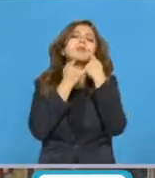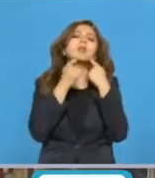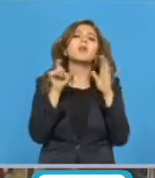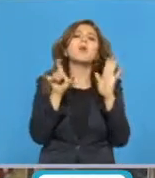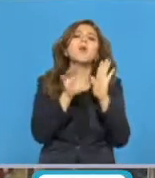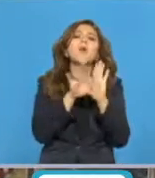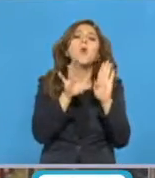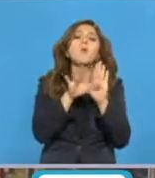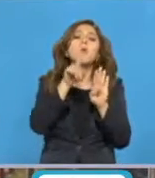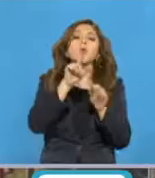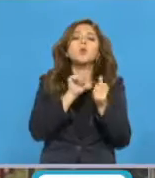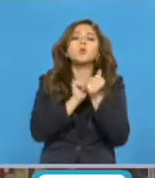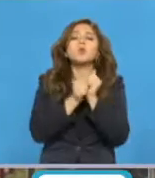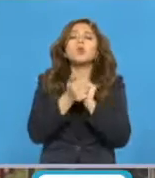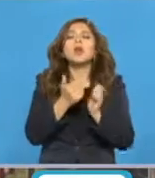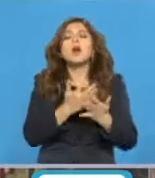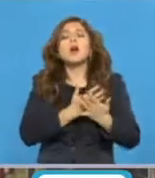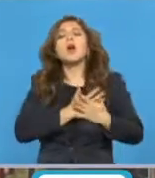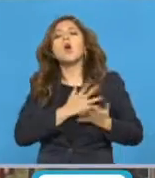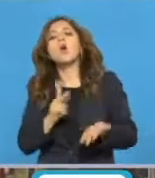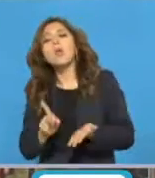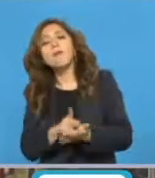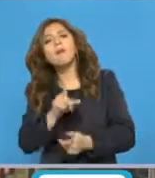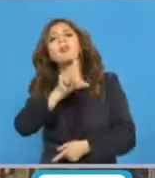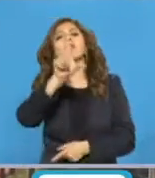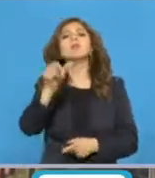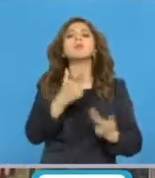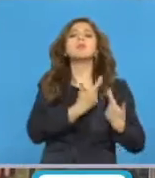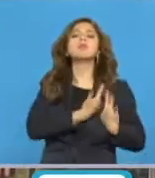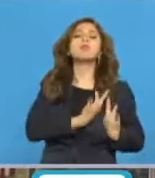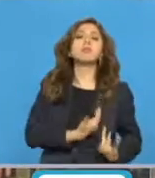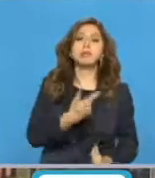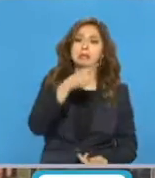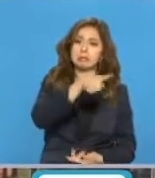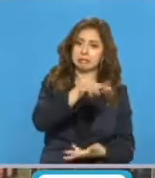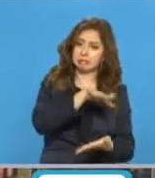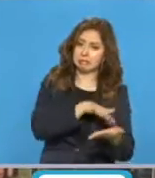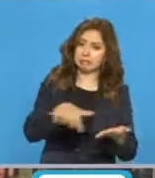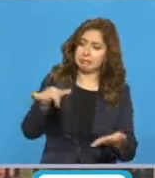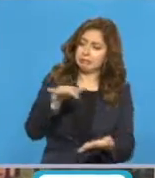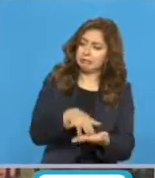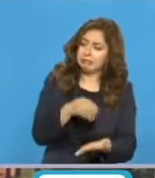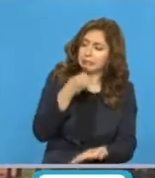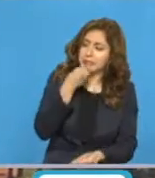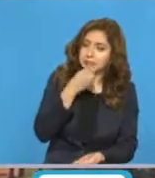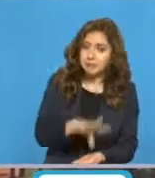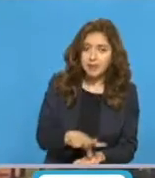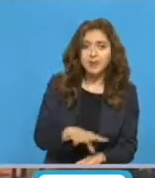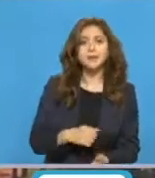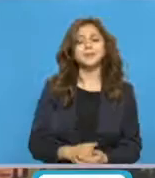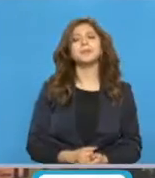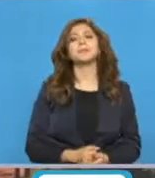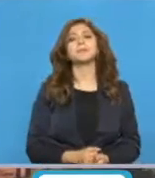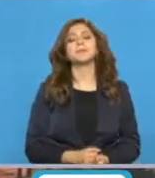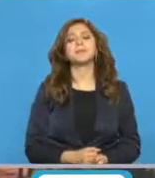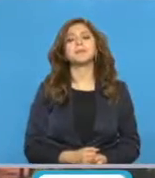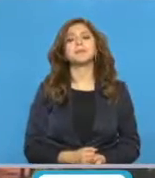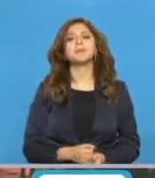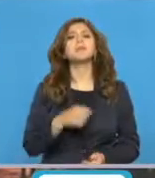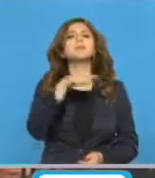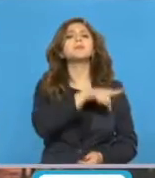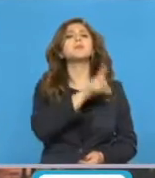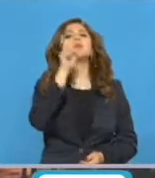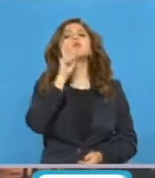desenamorar y volver a enamorar. De verdad es un texto prodigioso. Esther además fue muy conocida